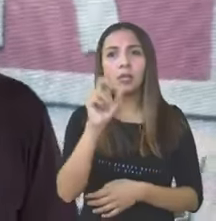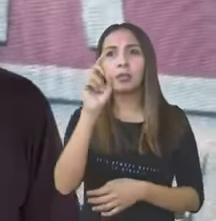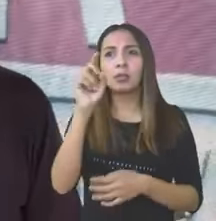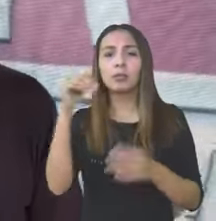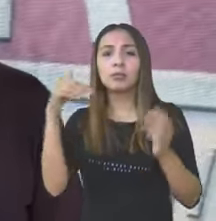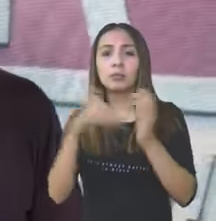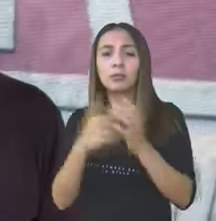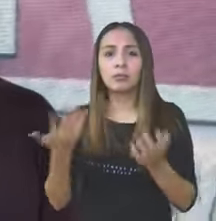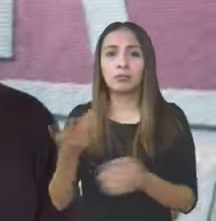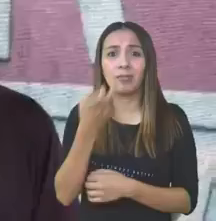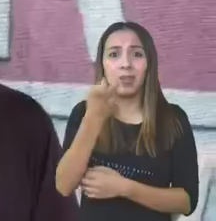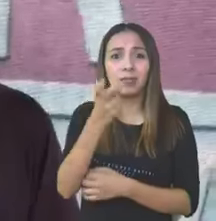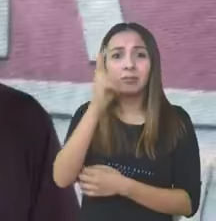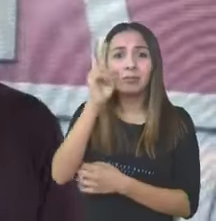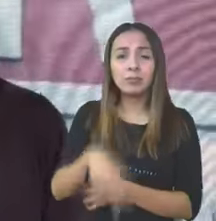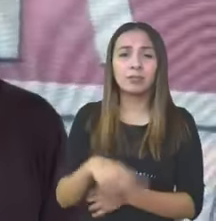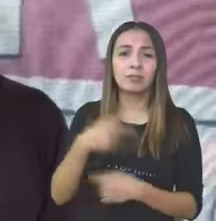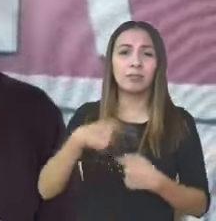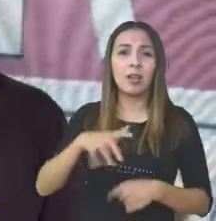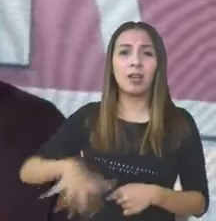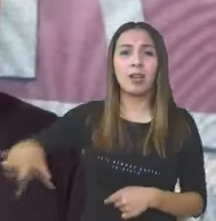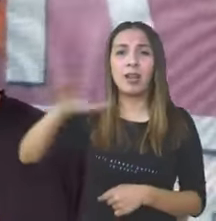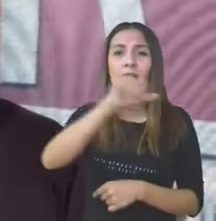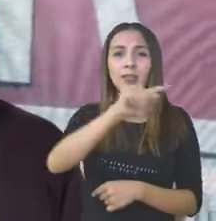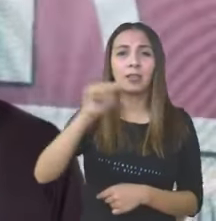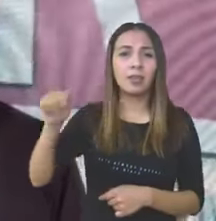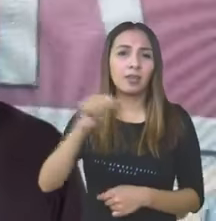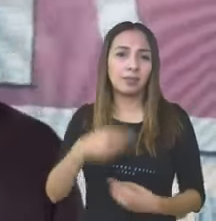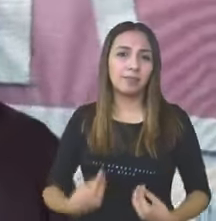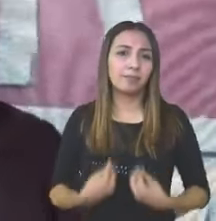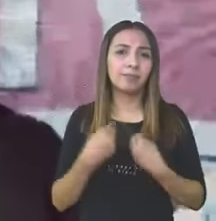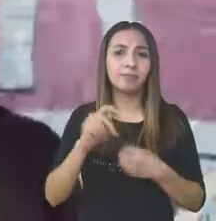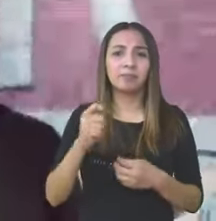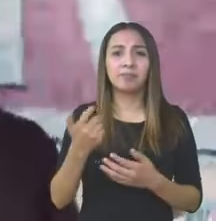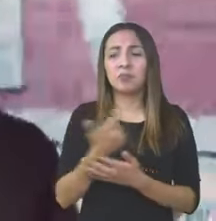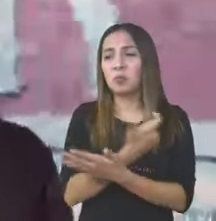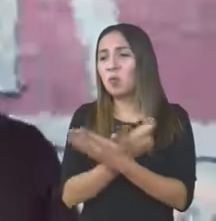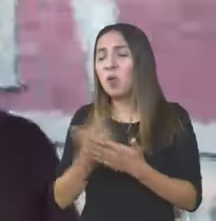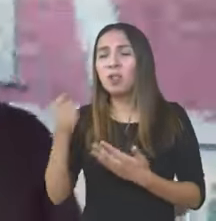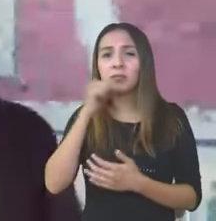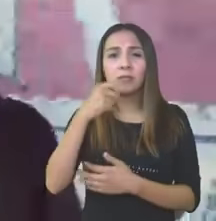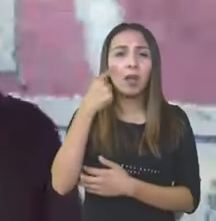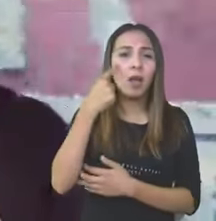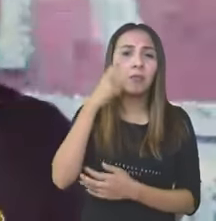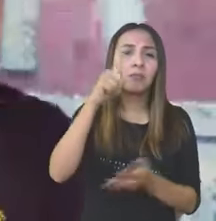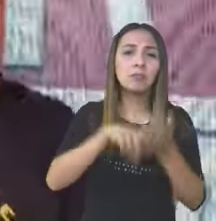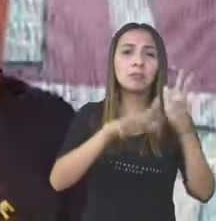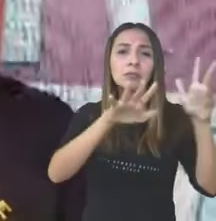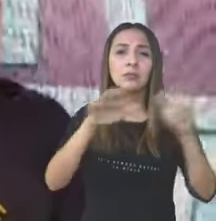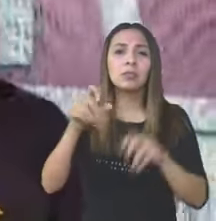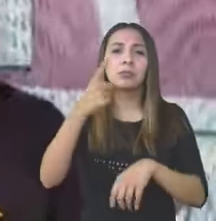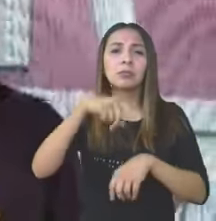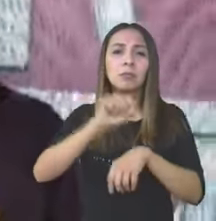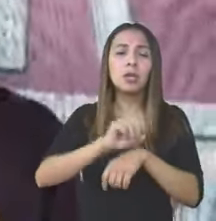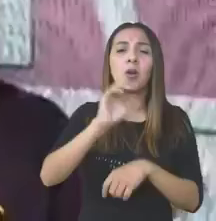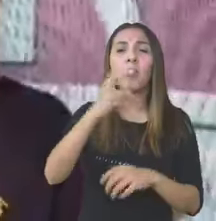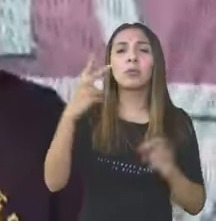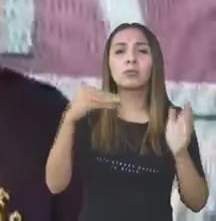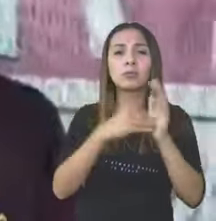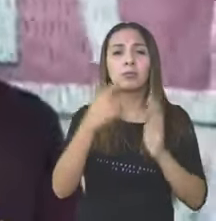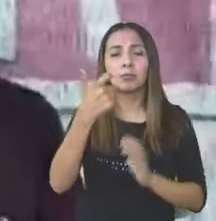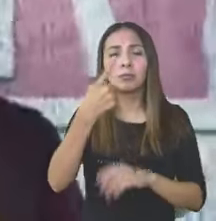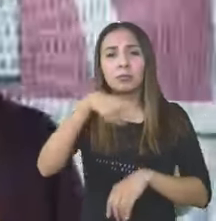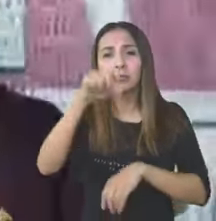Así es. Esta es la realidad que viven los tecatenses, que ganamos 1,800, 2,000 pesos a la semana. Las batallas